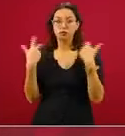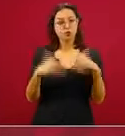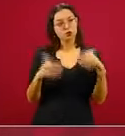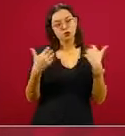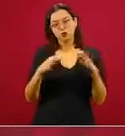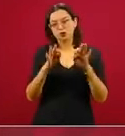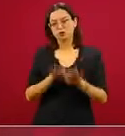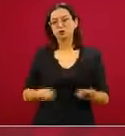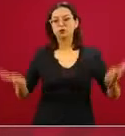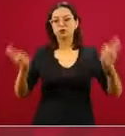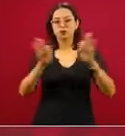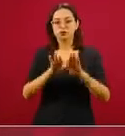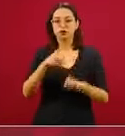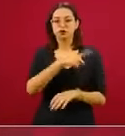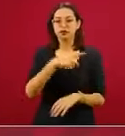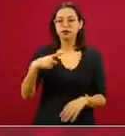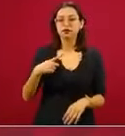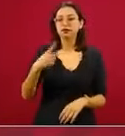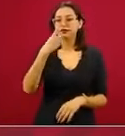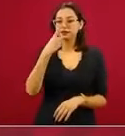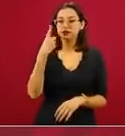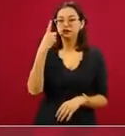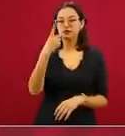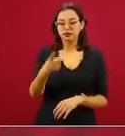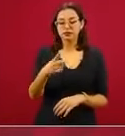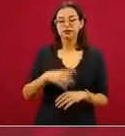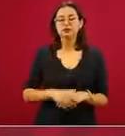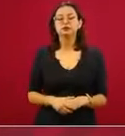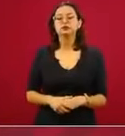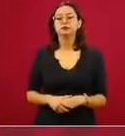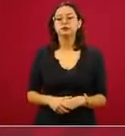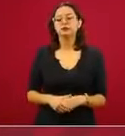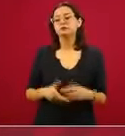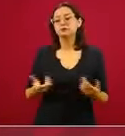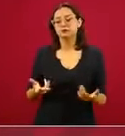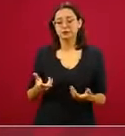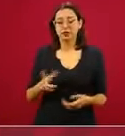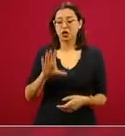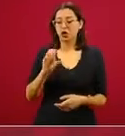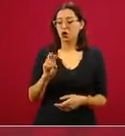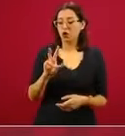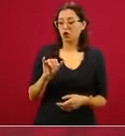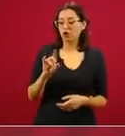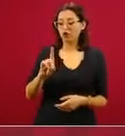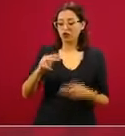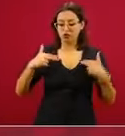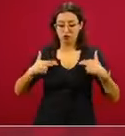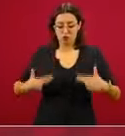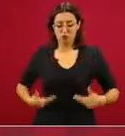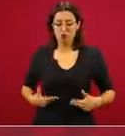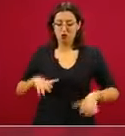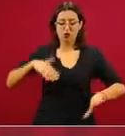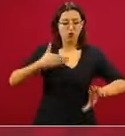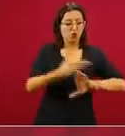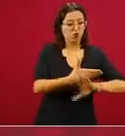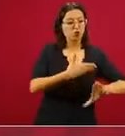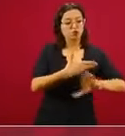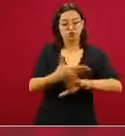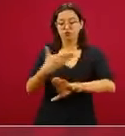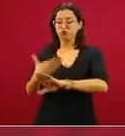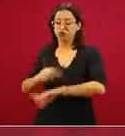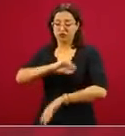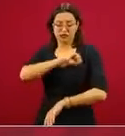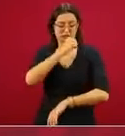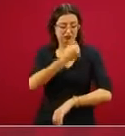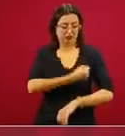muy claro, como ustedes saben, que el COVID-19 afecta la salud de la humanidad, pero también